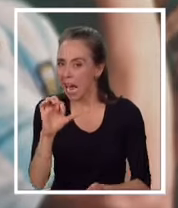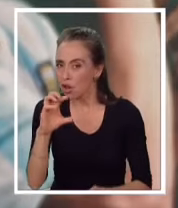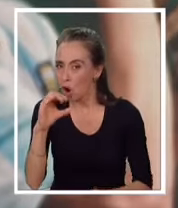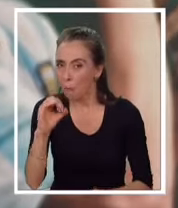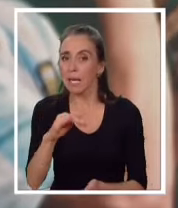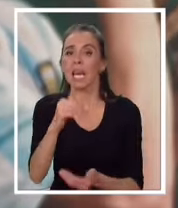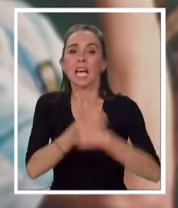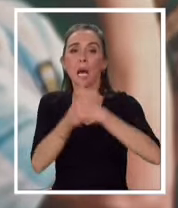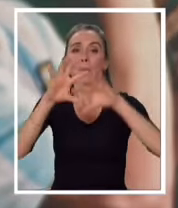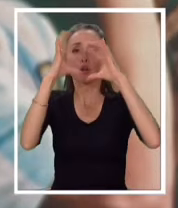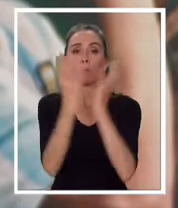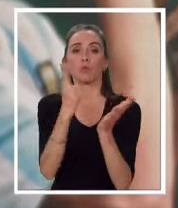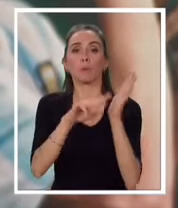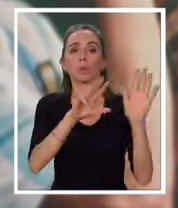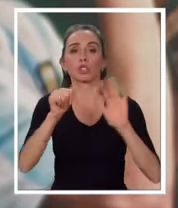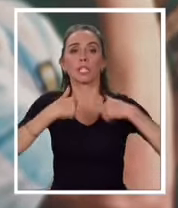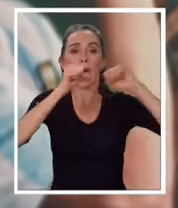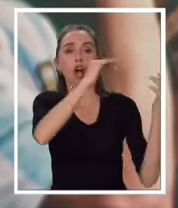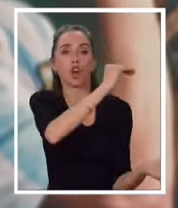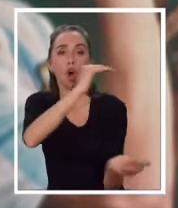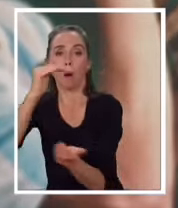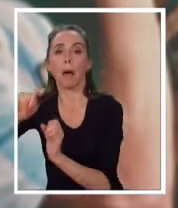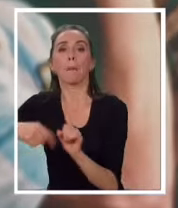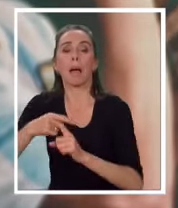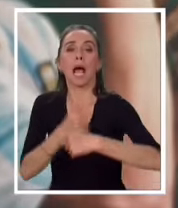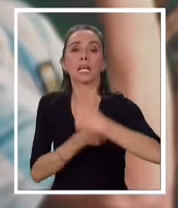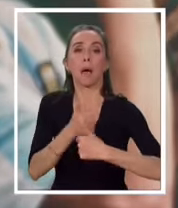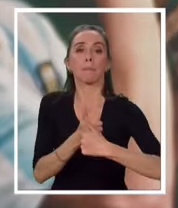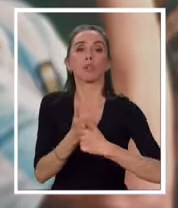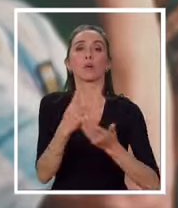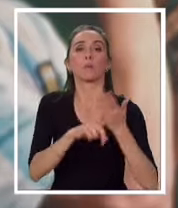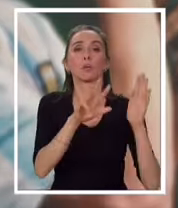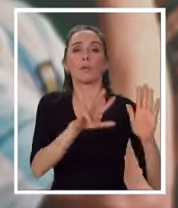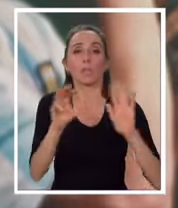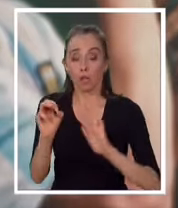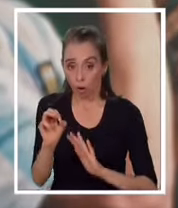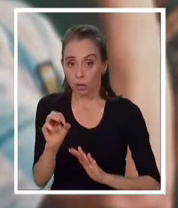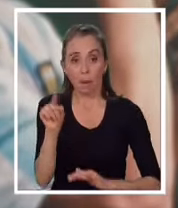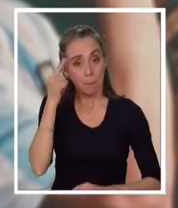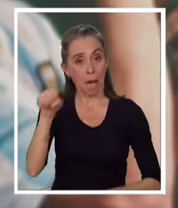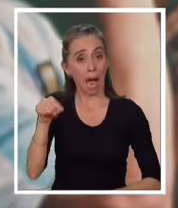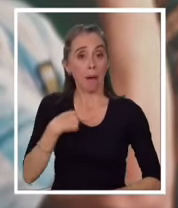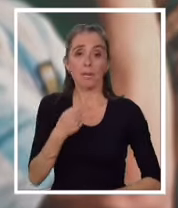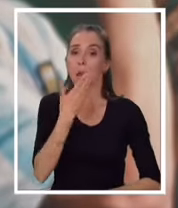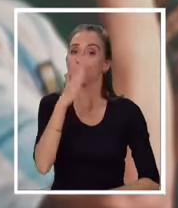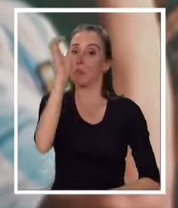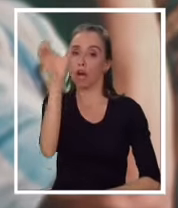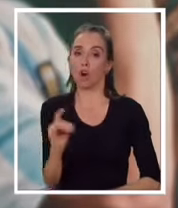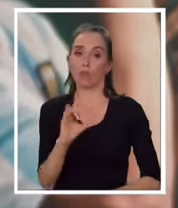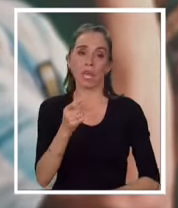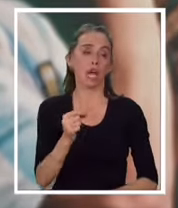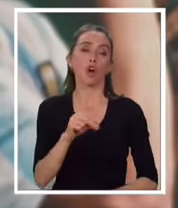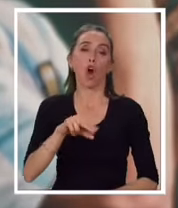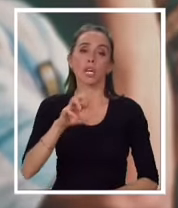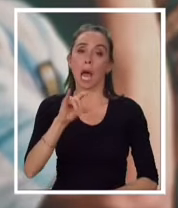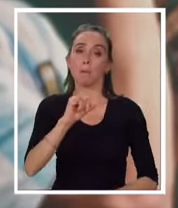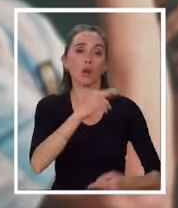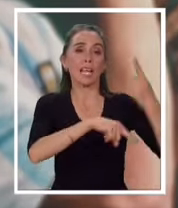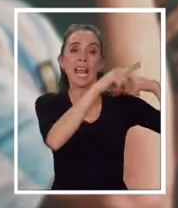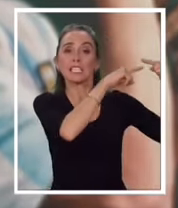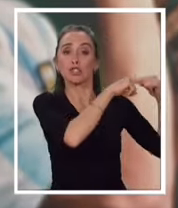el Campeonato del Mundo del 86. Ajá. Y no contemos el subcampeonato del 90. Ese para mí fue el mejor Diego. Nápoles en su